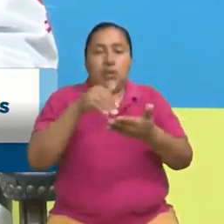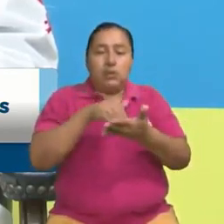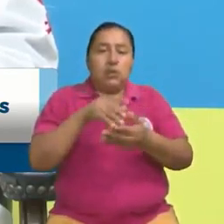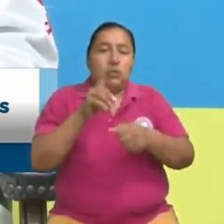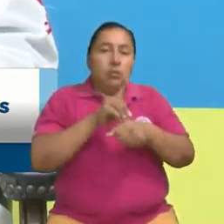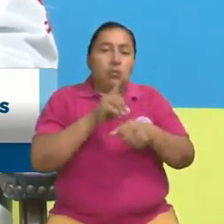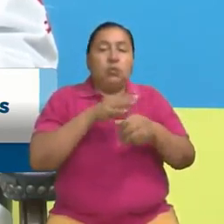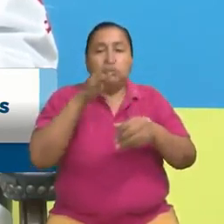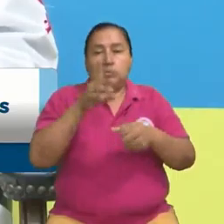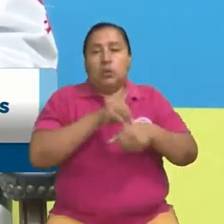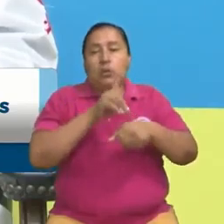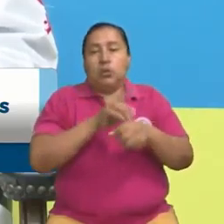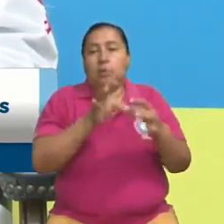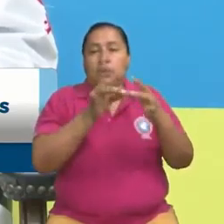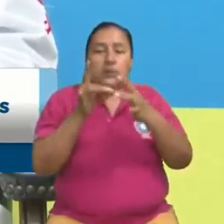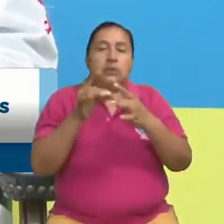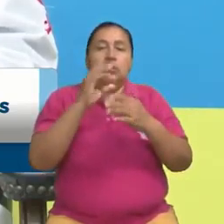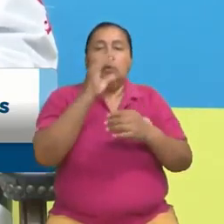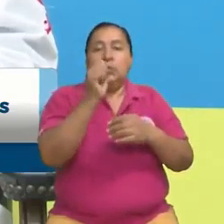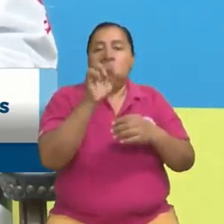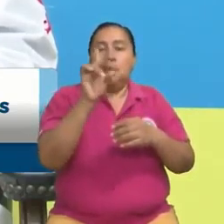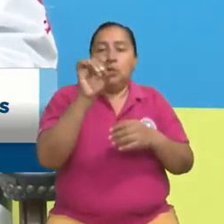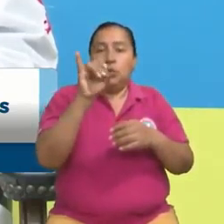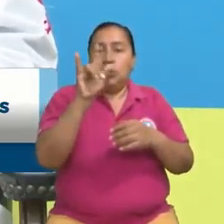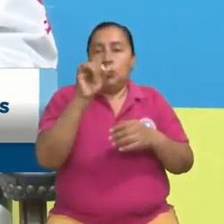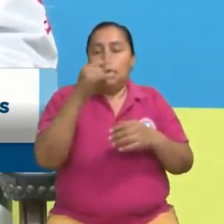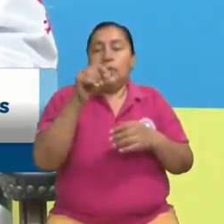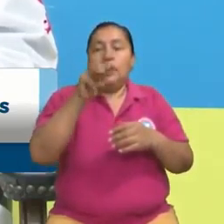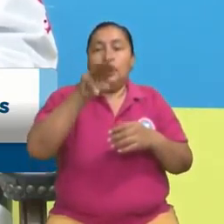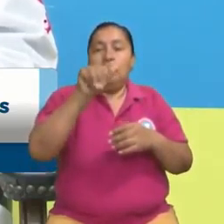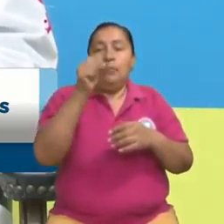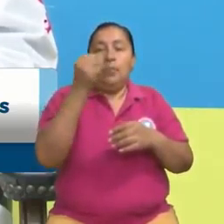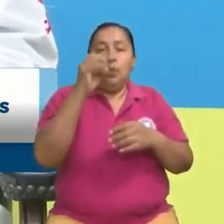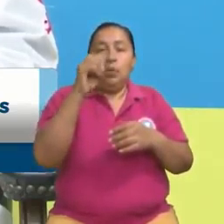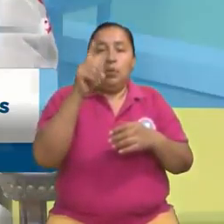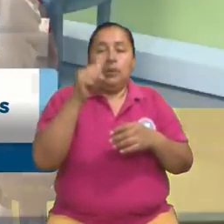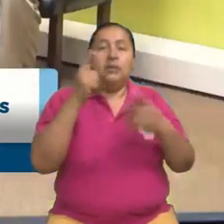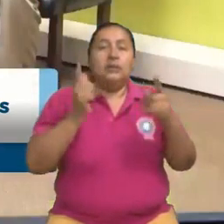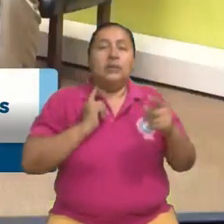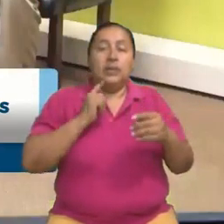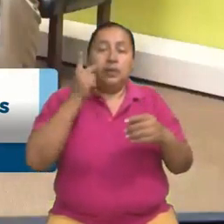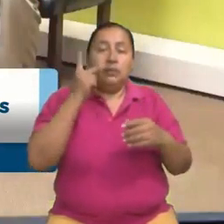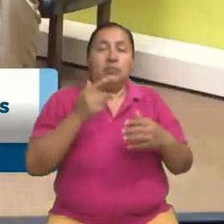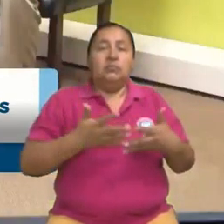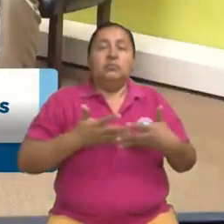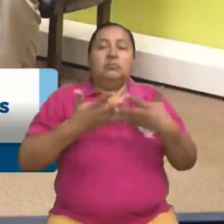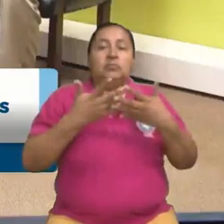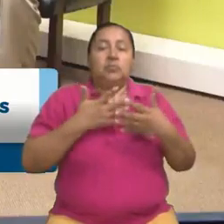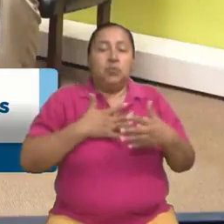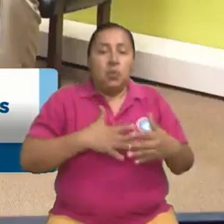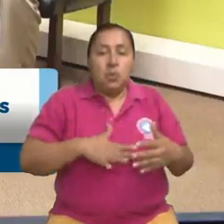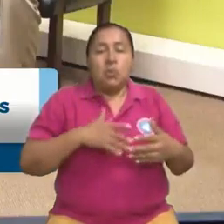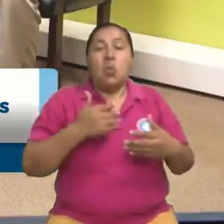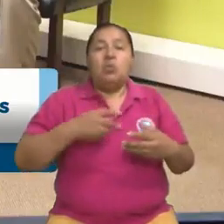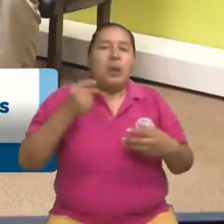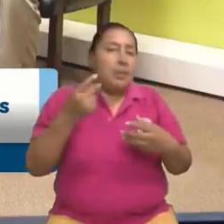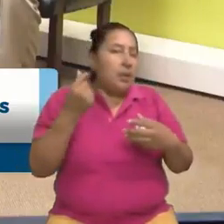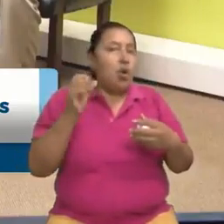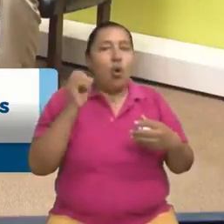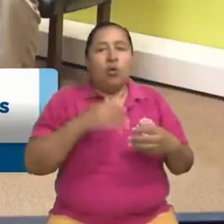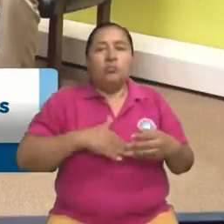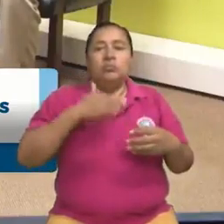mayor resolución, que en este caso pues es el hospital La Mascota. ¿Tiene que ver con una respiración muy rápida, muy lenta también?